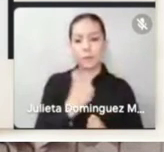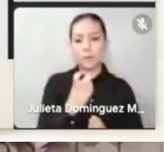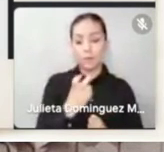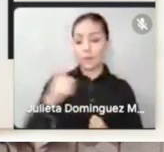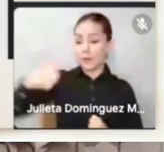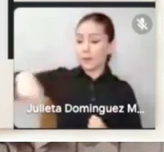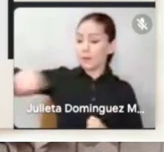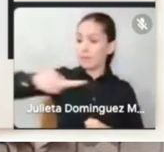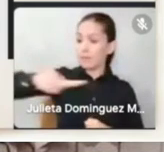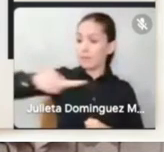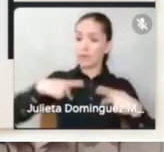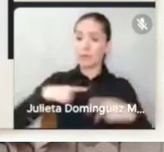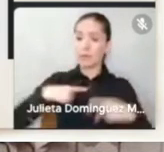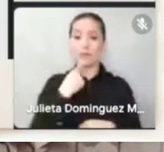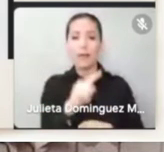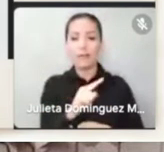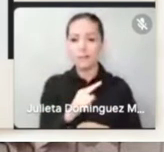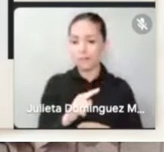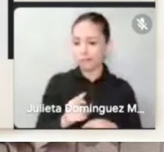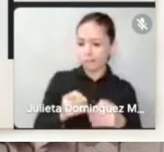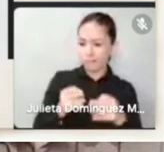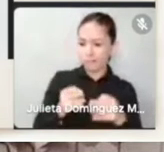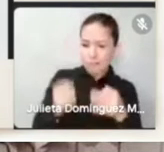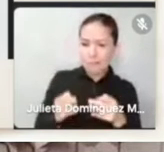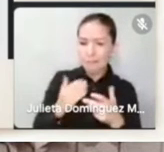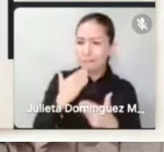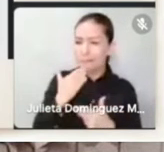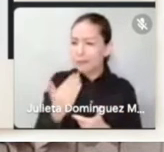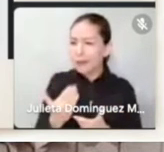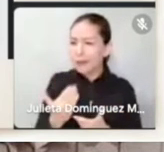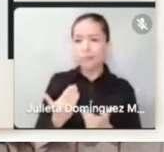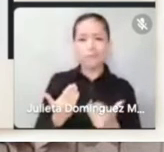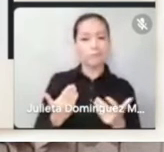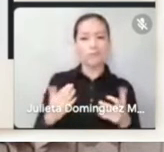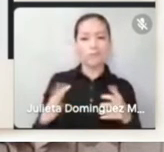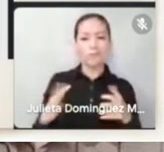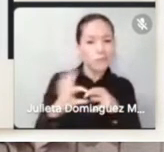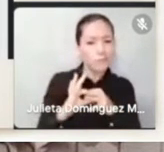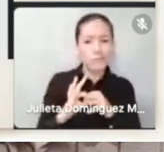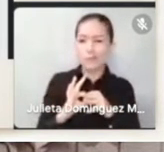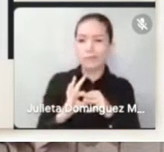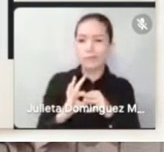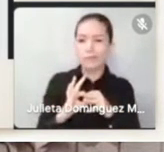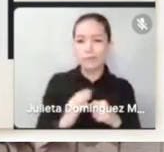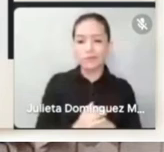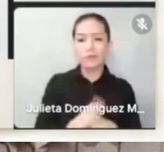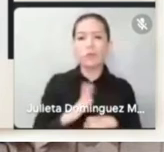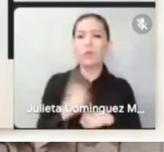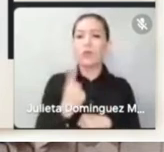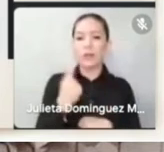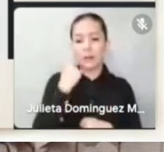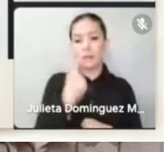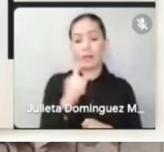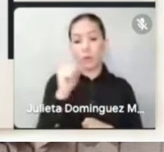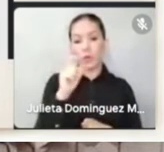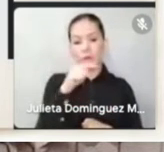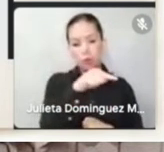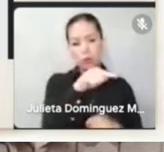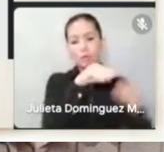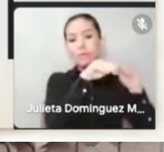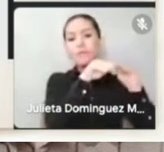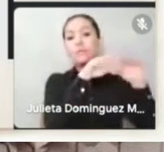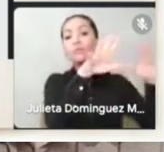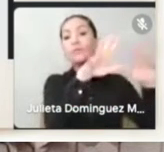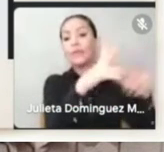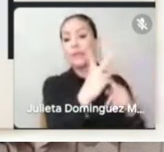los actores no encuadra como tal por las razones siguientes. En primer lugar, porque la aparición televisiva, por una